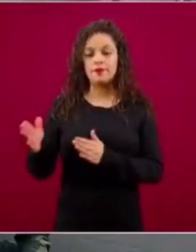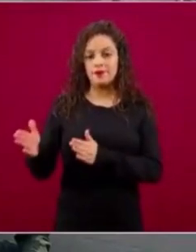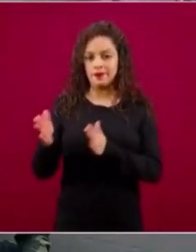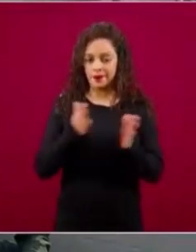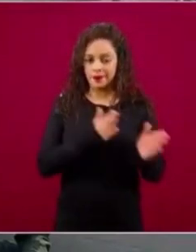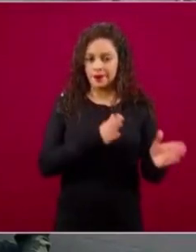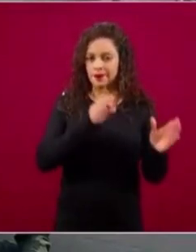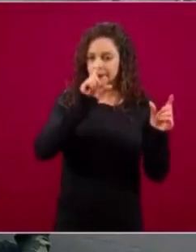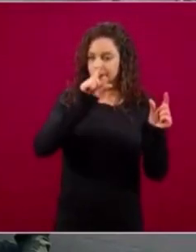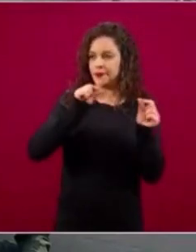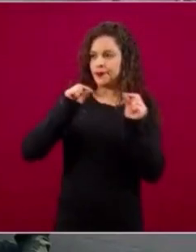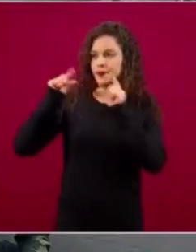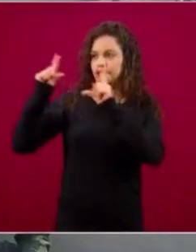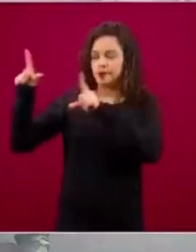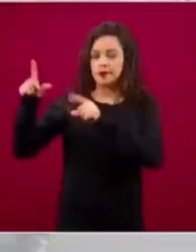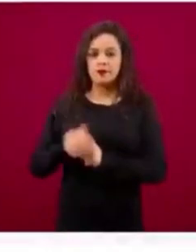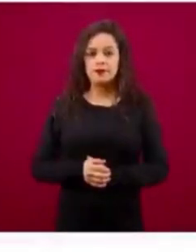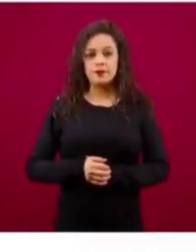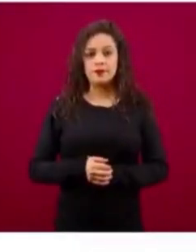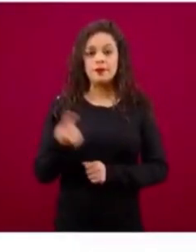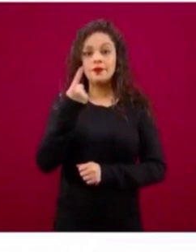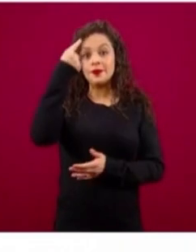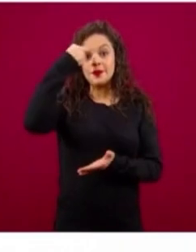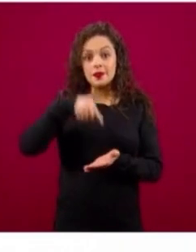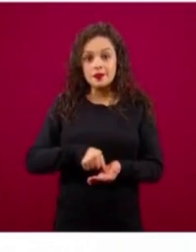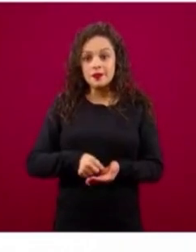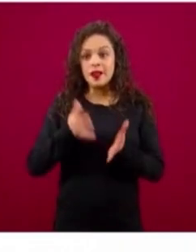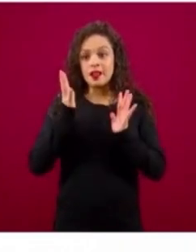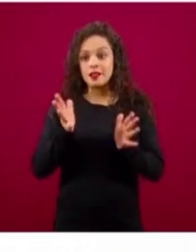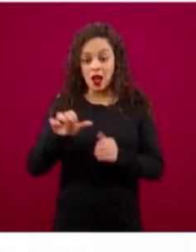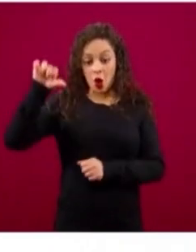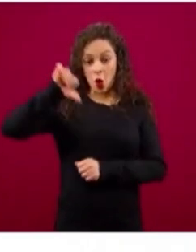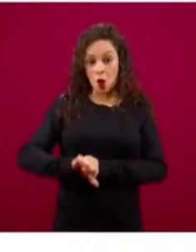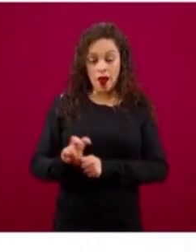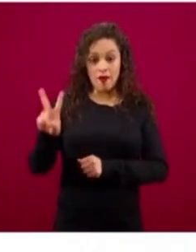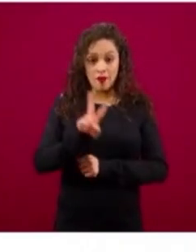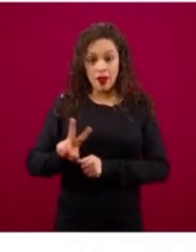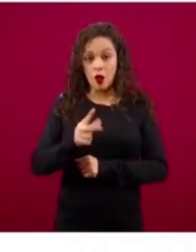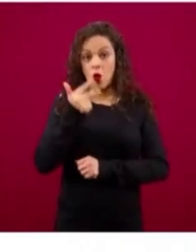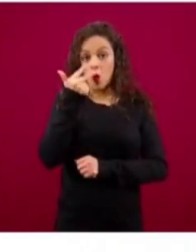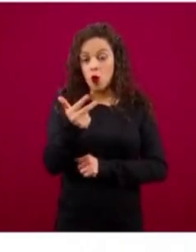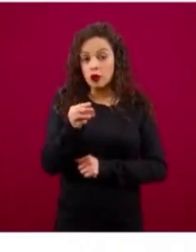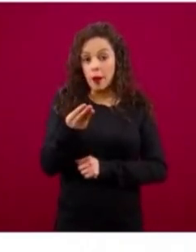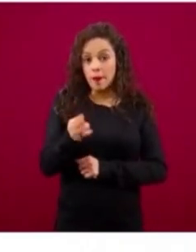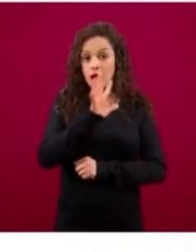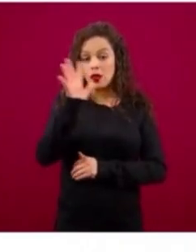de identificar 1 millón de microempresarios, que era nuestra meta.